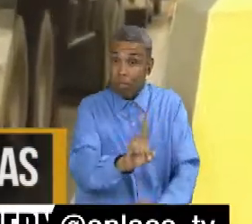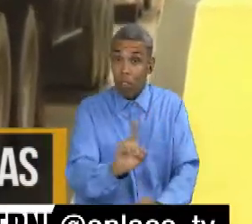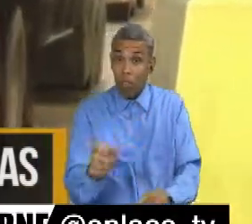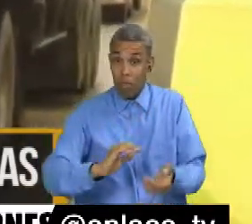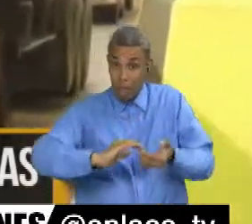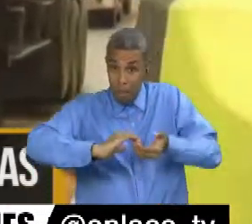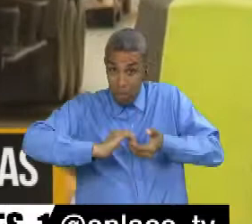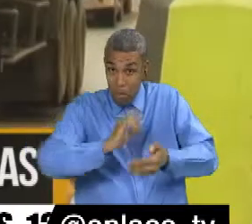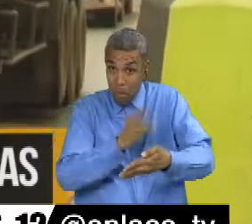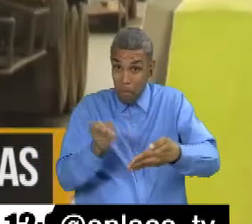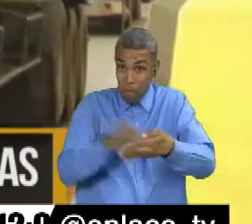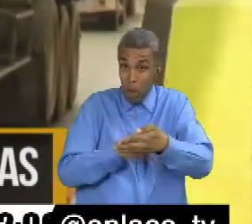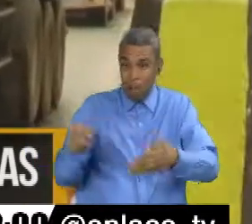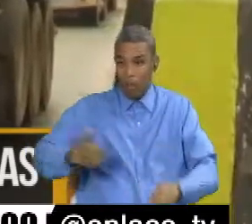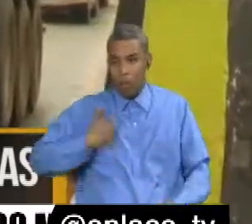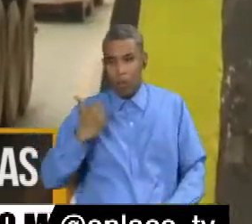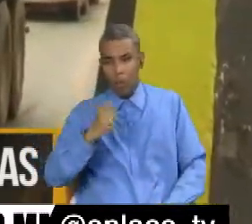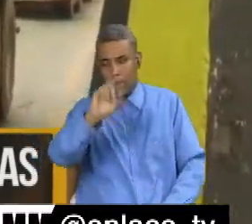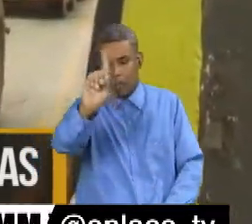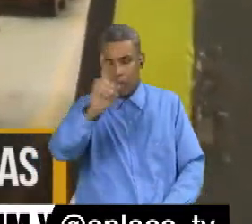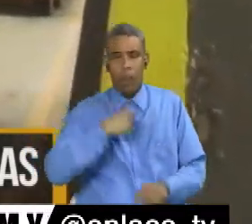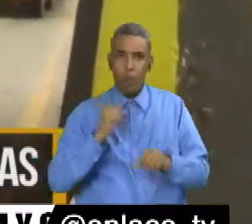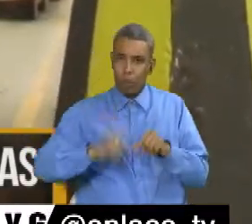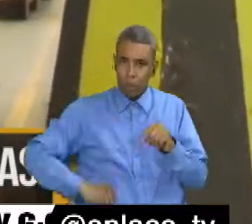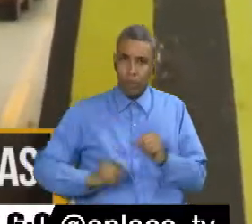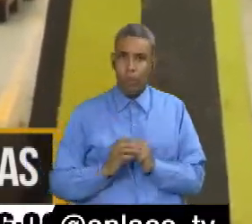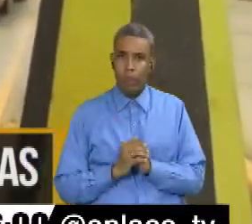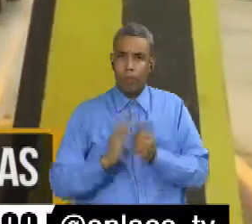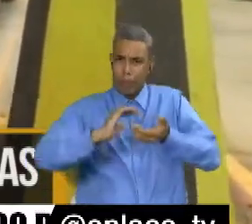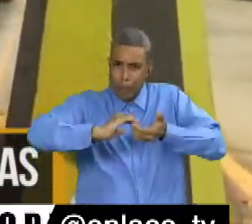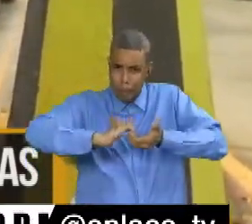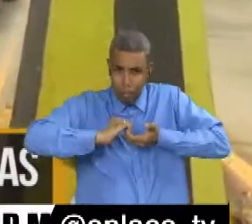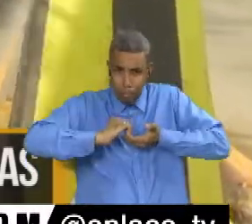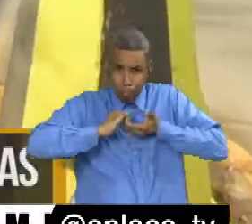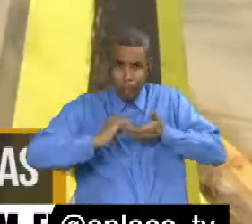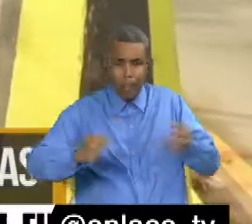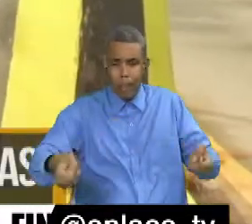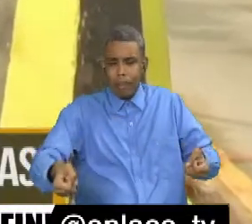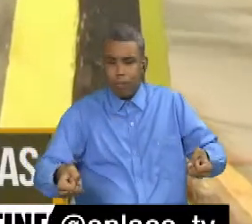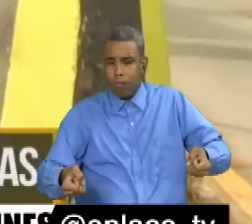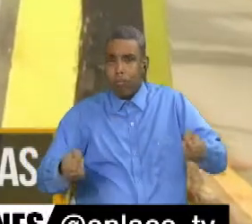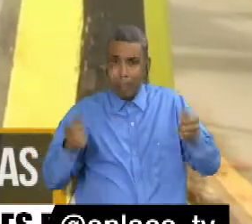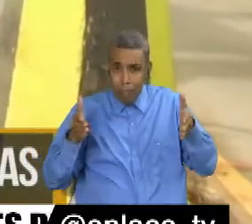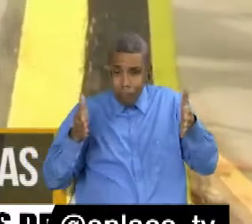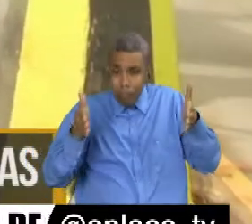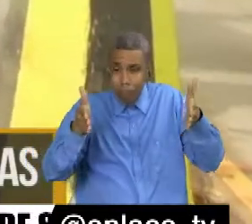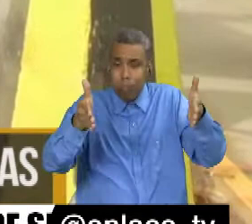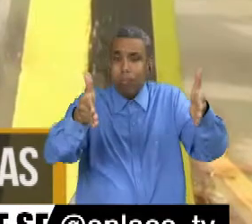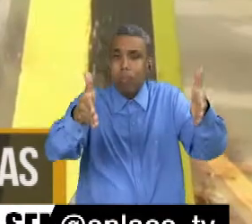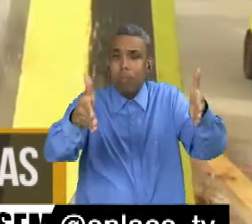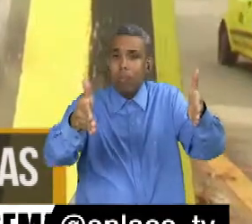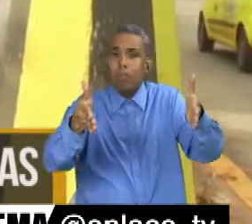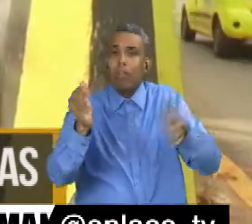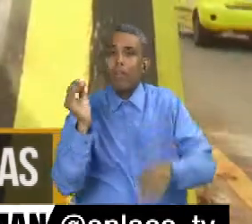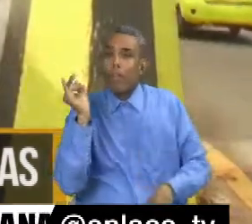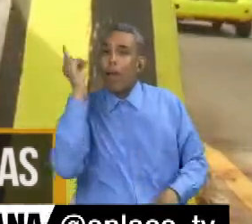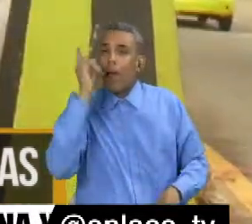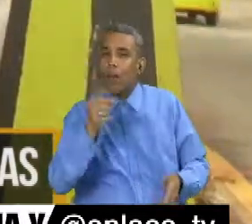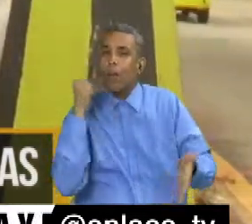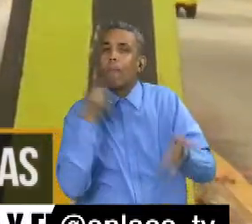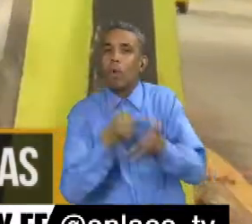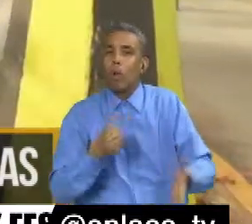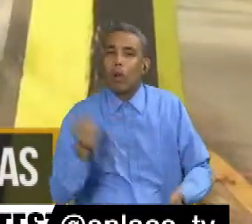circular. También advirtió que el transporte de estos vehículos pesados por esta arteria vial podrían ocasionar una